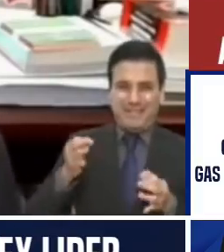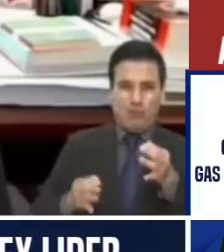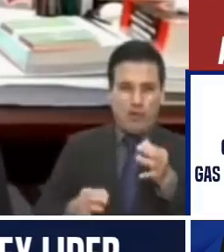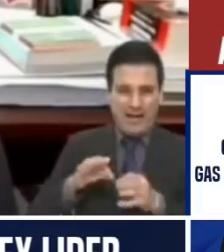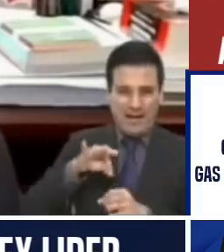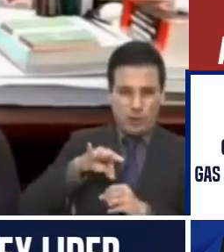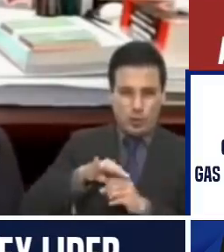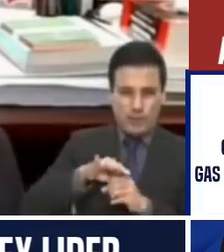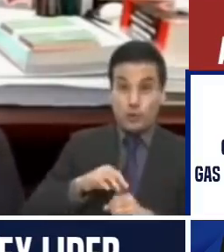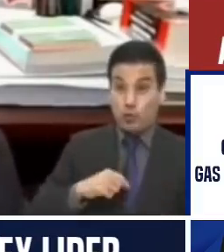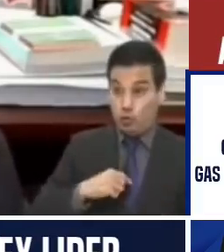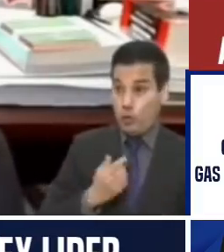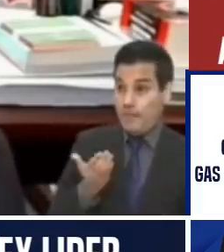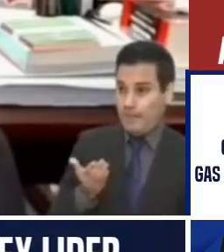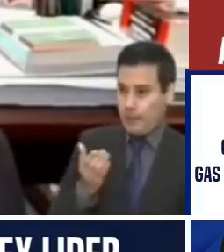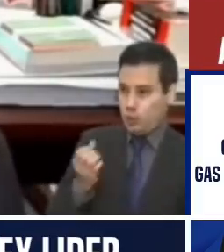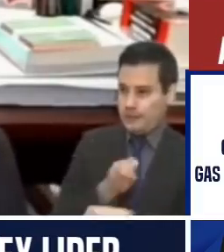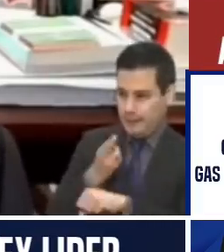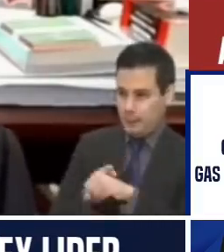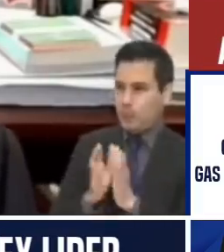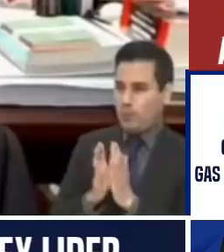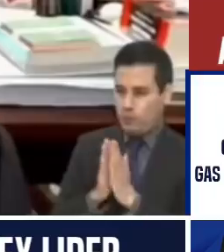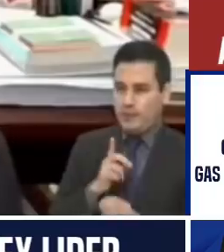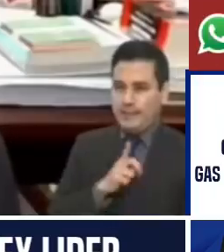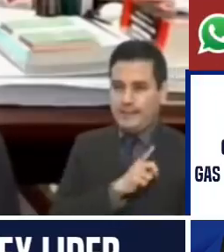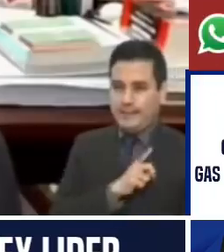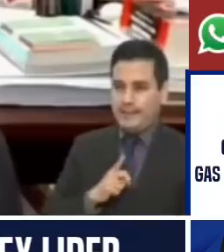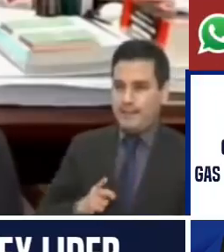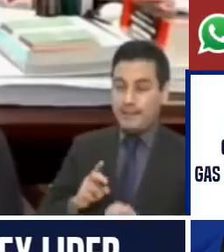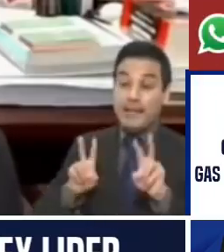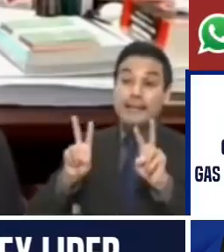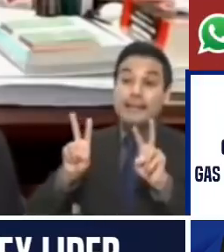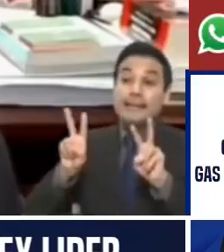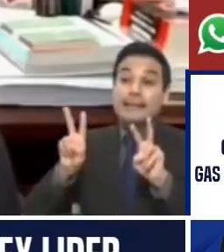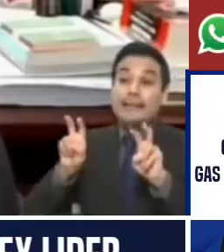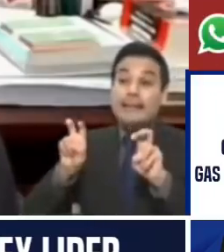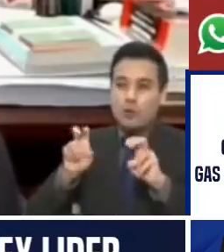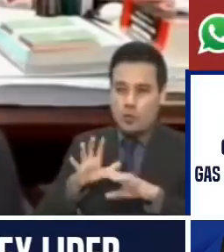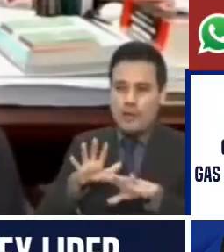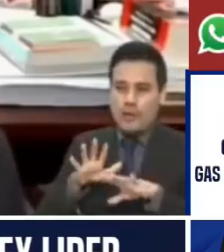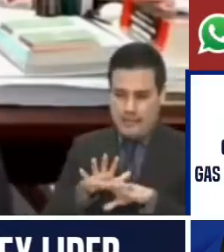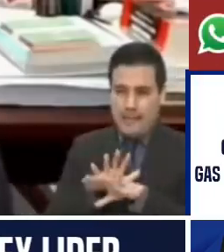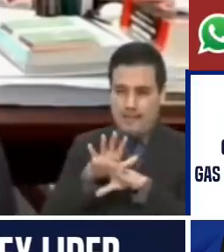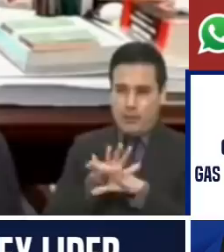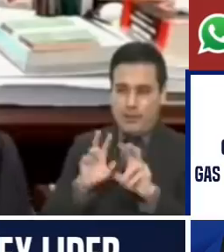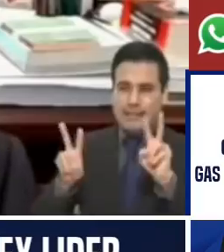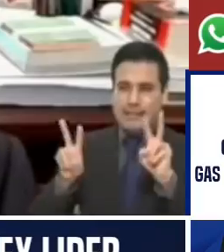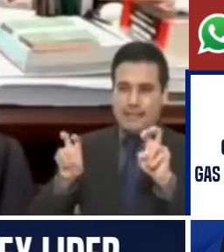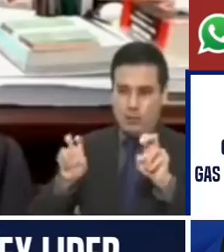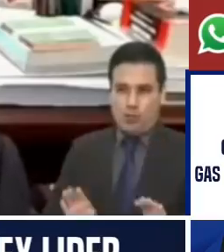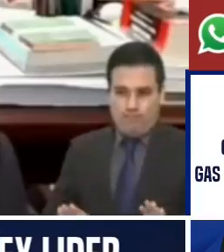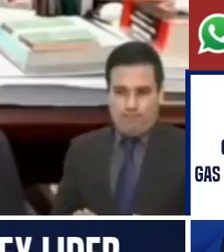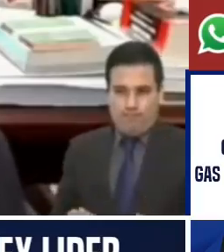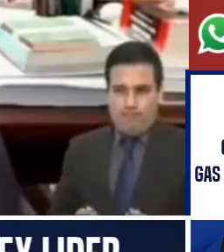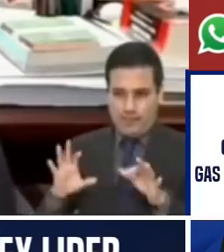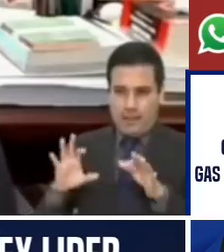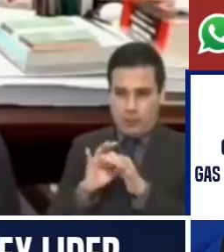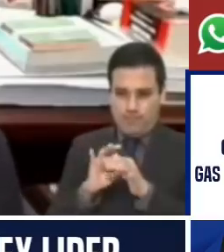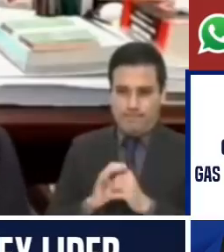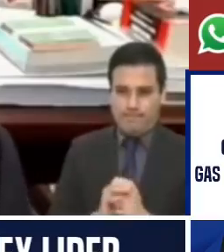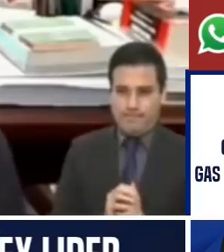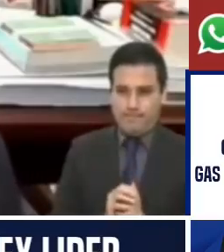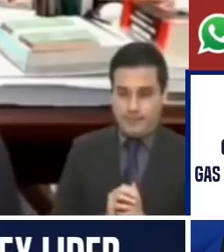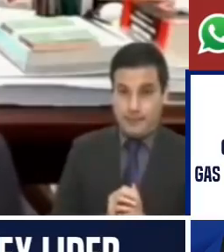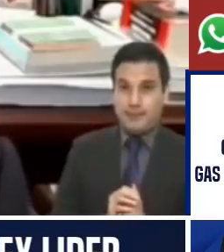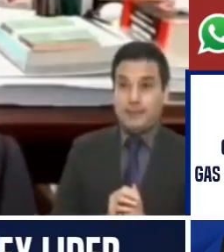de la Tribunal Electoral, y aquí le pido, secretario, que también se haga un añadido al título, para que el título se acorde, el título acuerdo, no solamente a lo